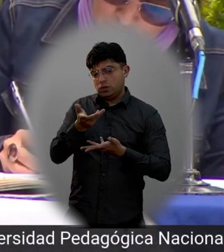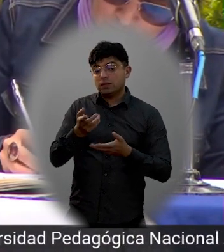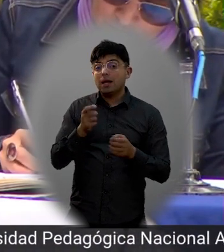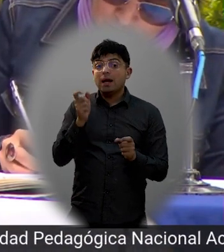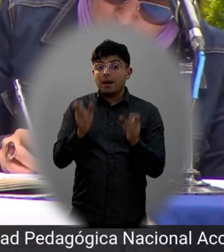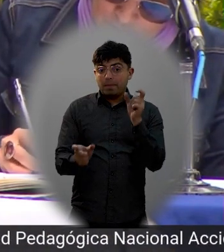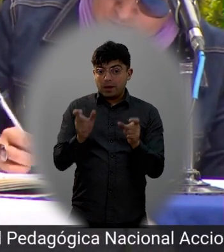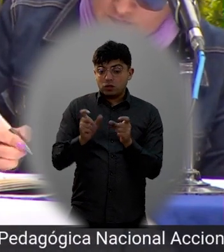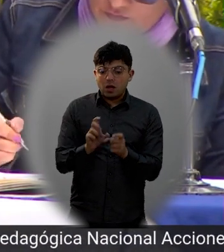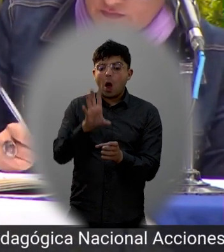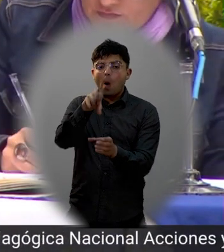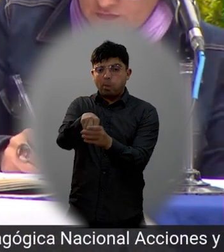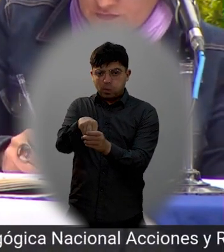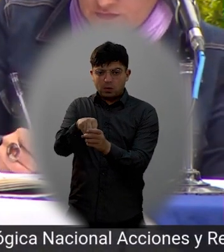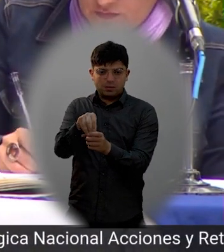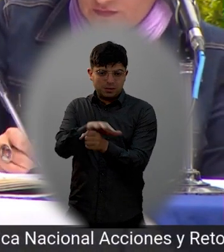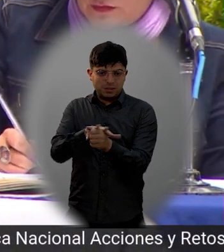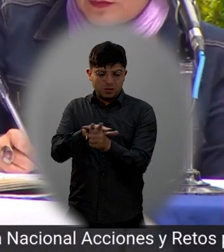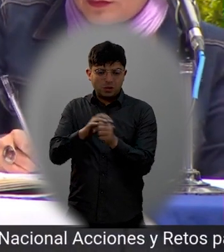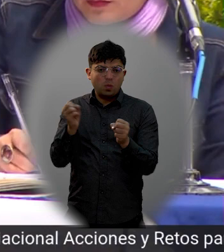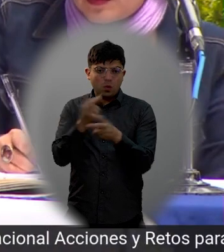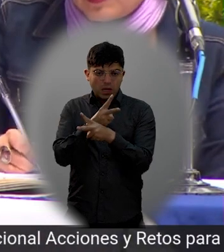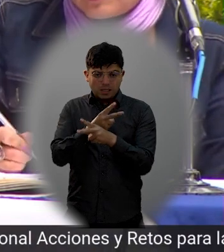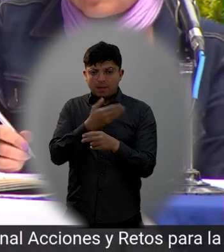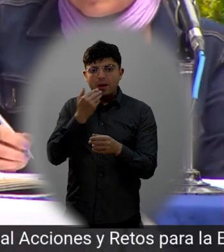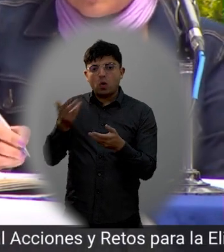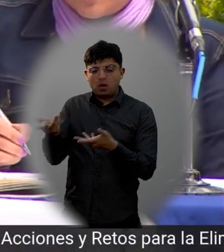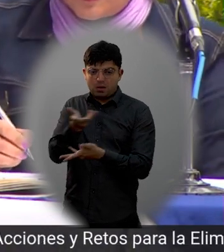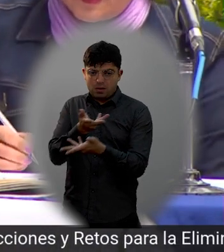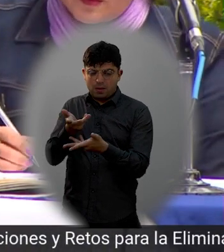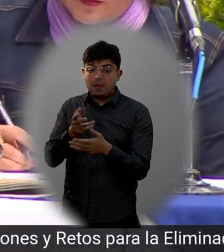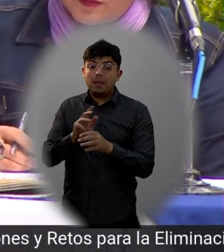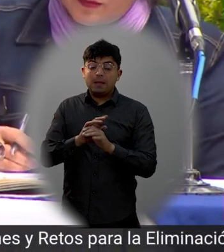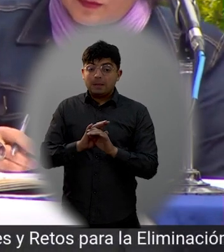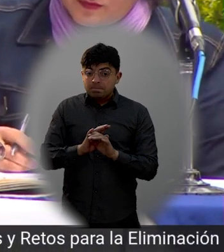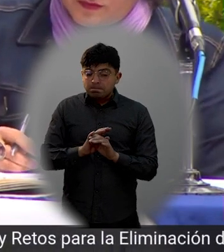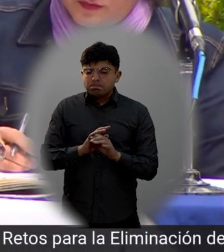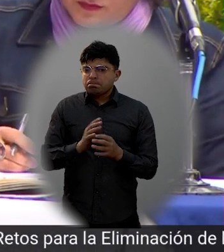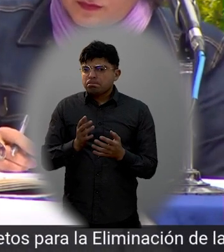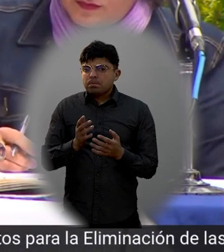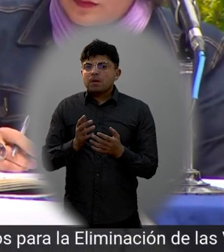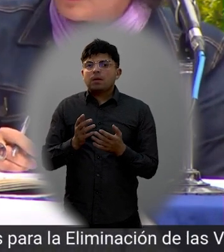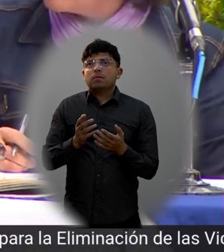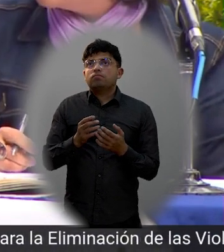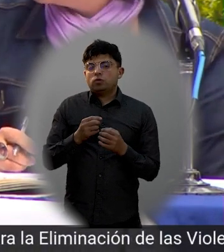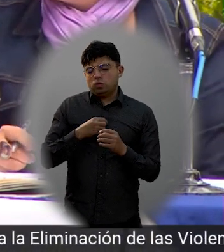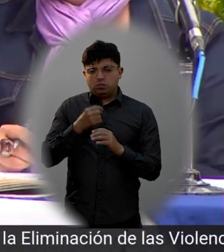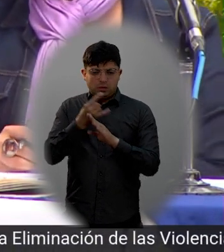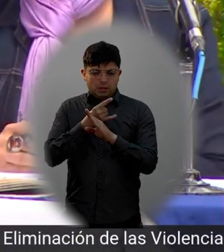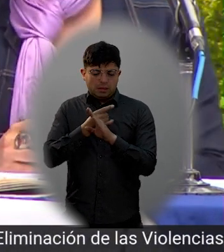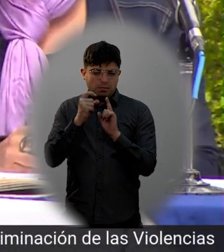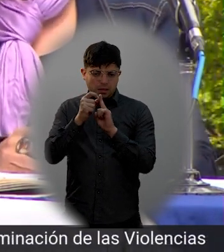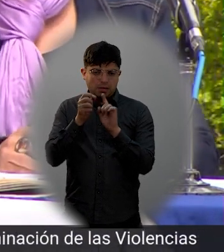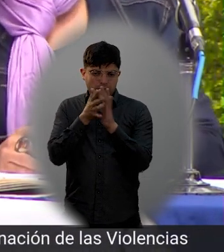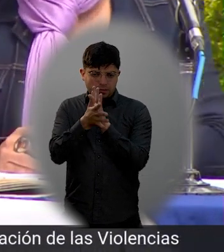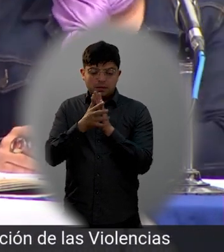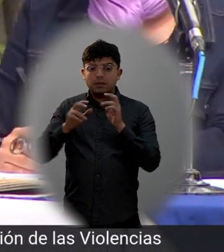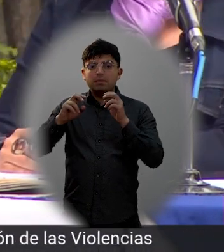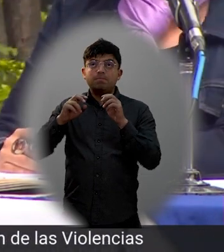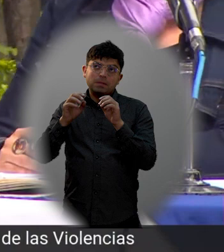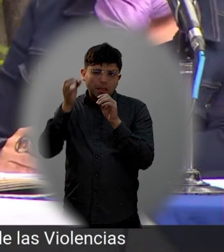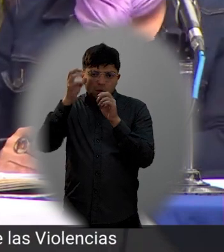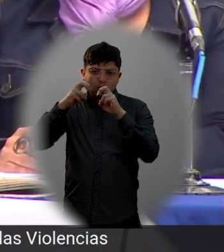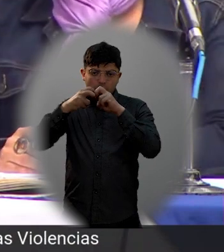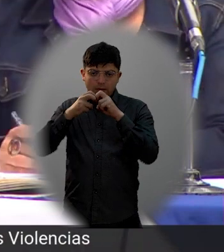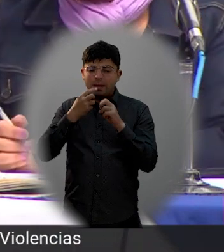las personas involucradas en el ejercicio de violencia. Esto es, tanto, voy a utilizar esta palabra que me parece problemática, pero la voy a